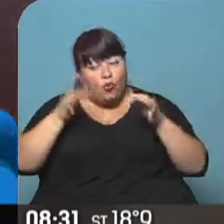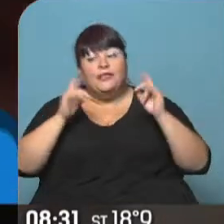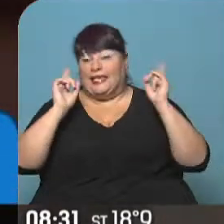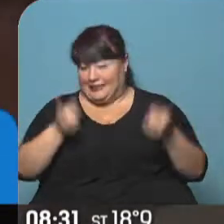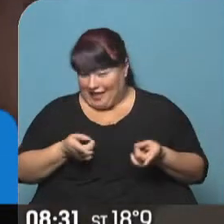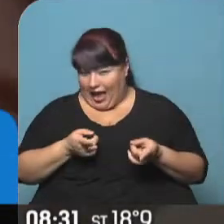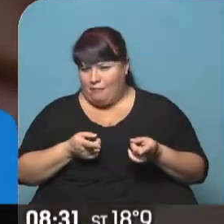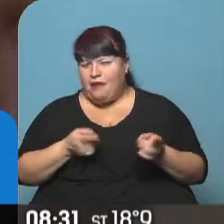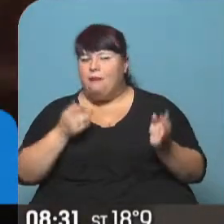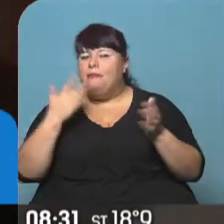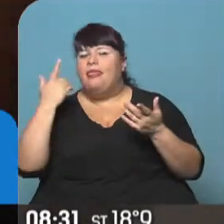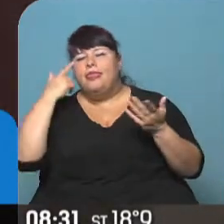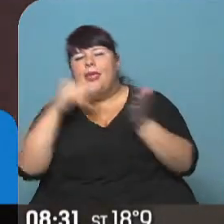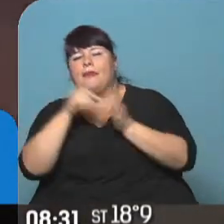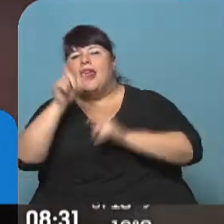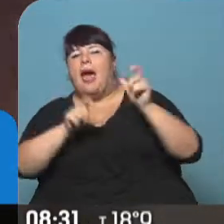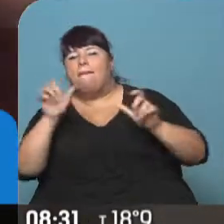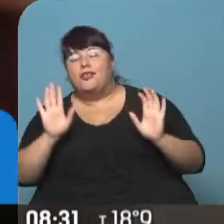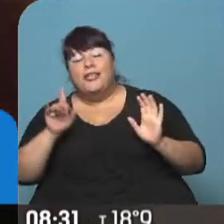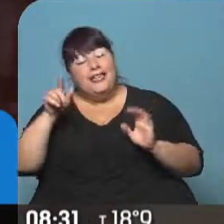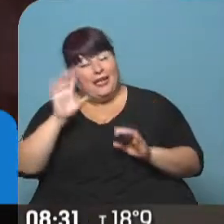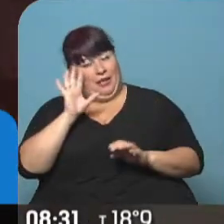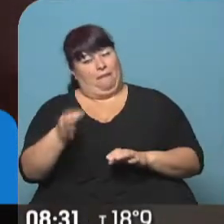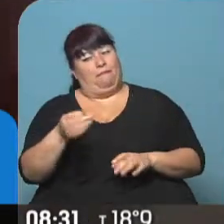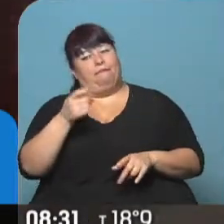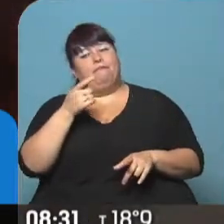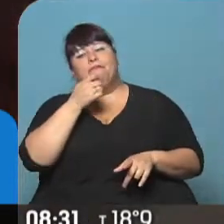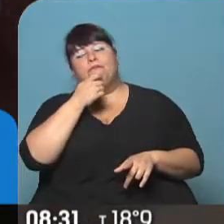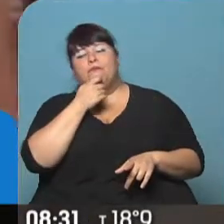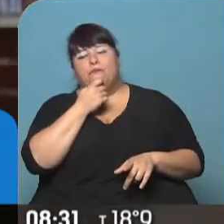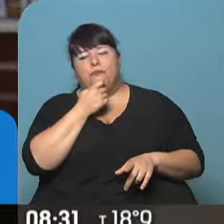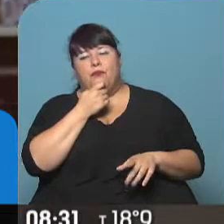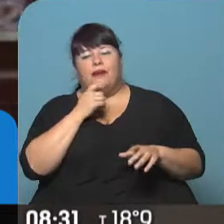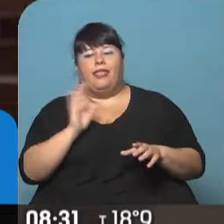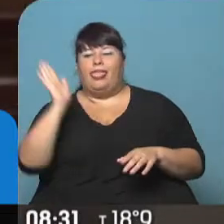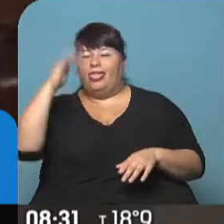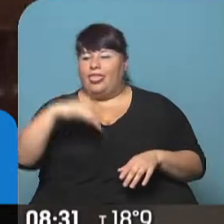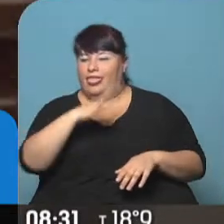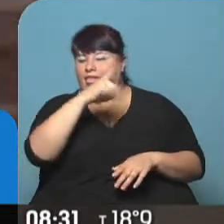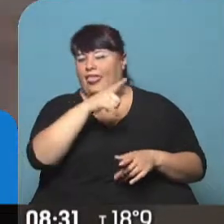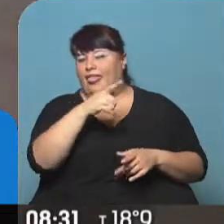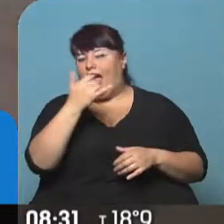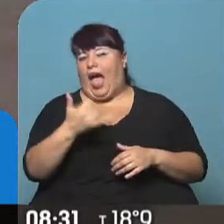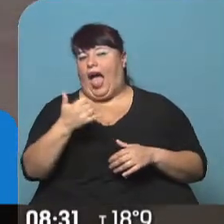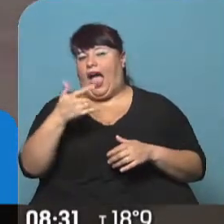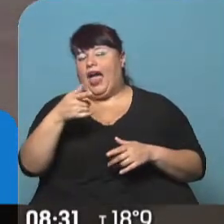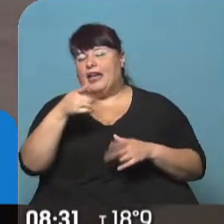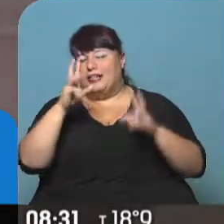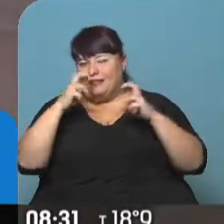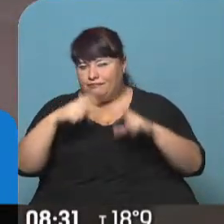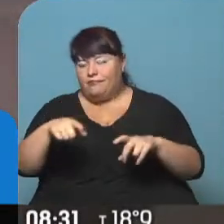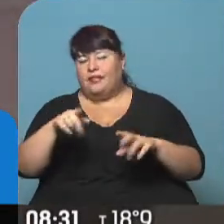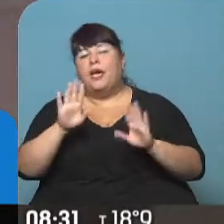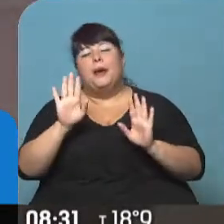también, muy permeable a los humores sociales, y eso se ve, digamos, en los vaivenes que tiene la aceleración de las causas. Pero hay un